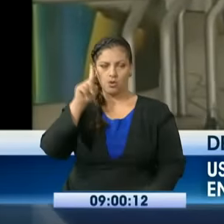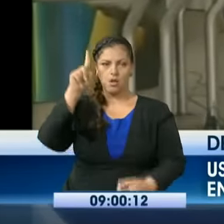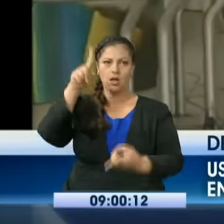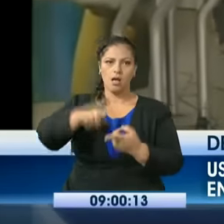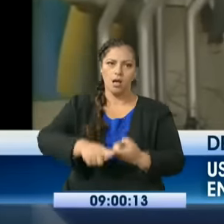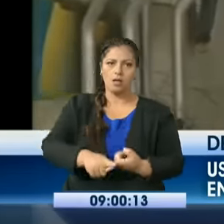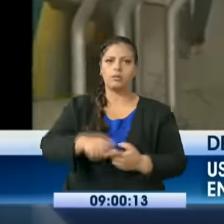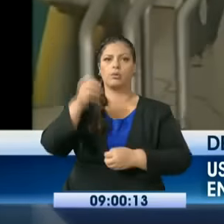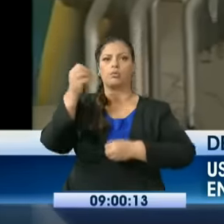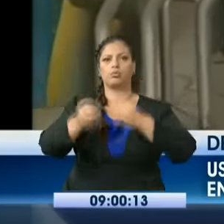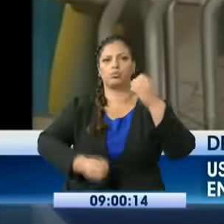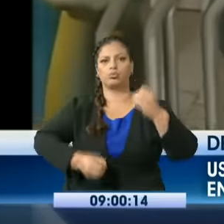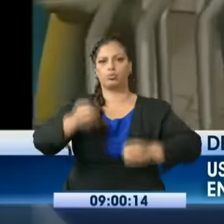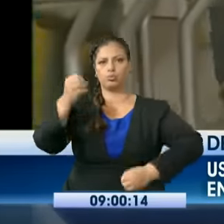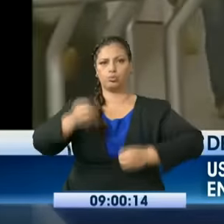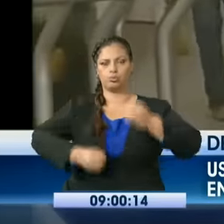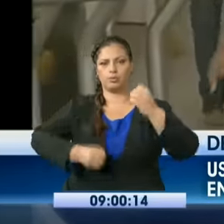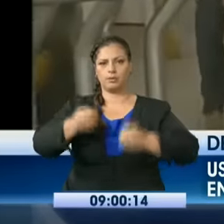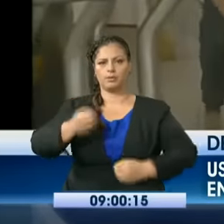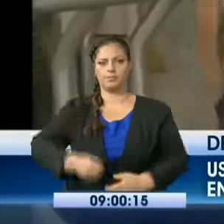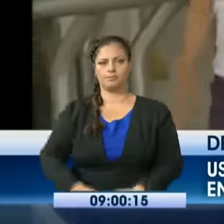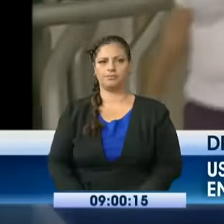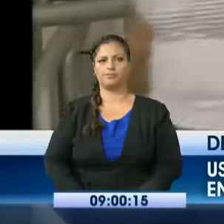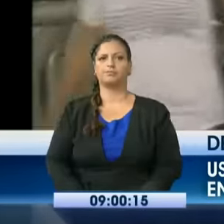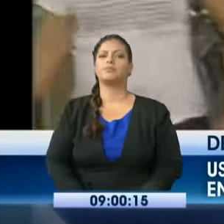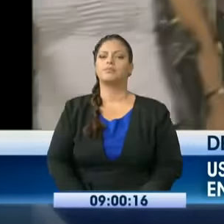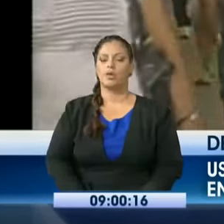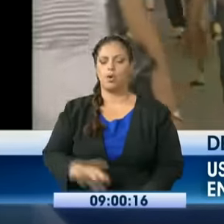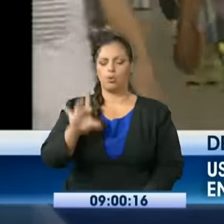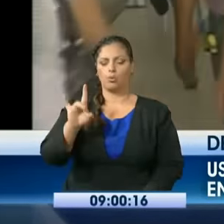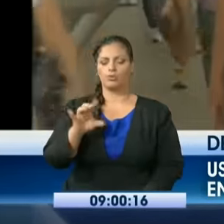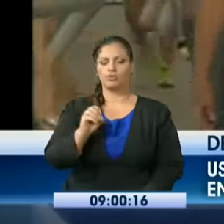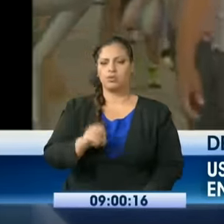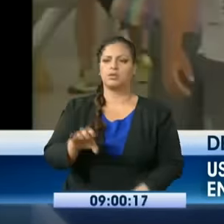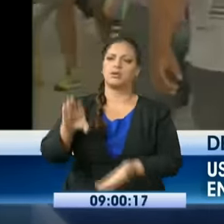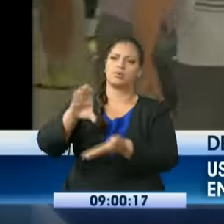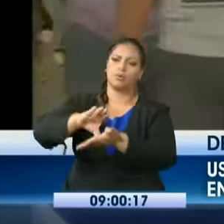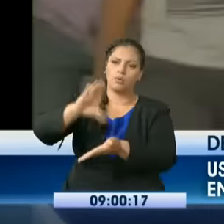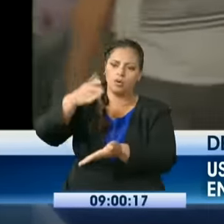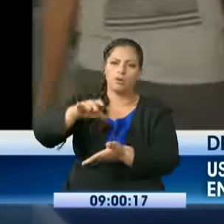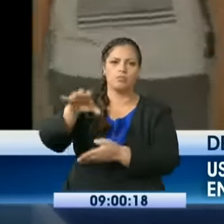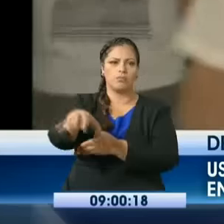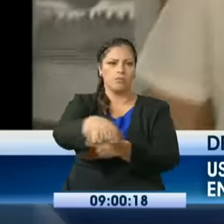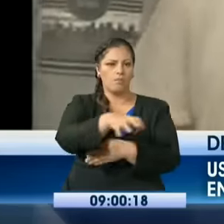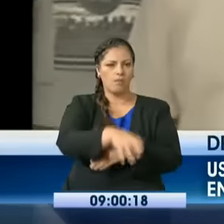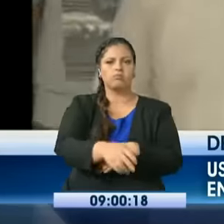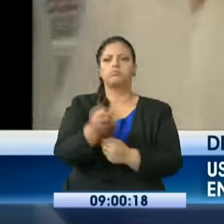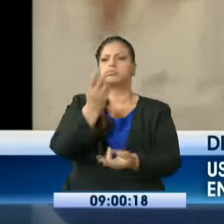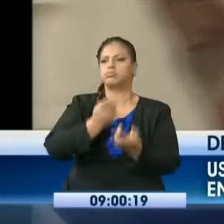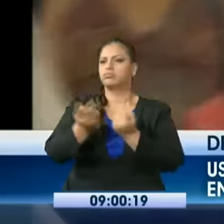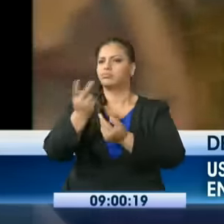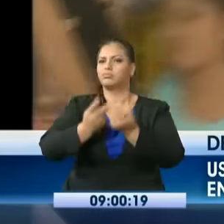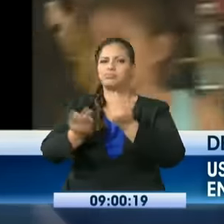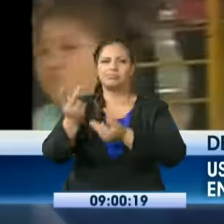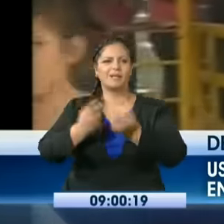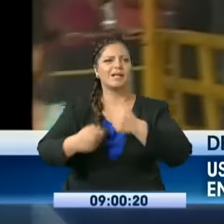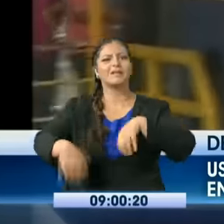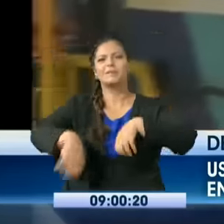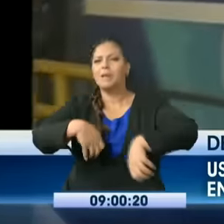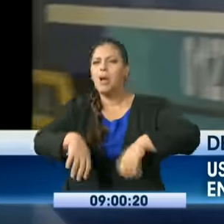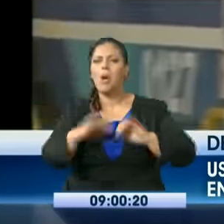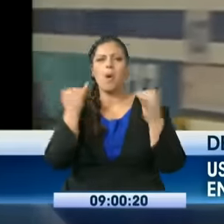visitas en las que se contemplan las presentaciones de sketches para los chicos, para que llegar de una manera más didáctica